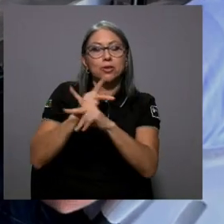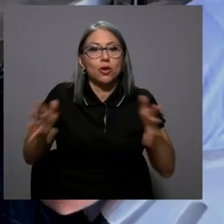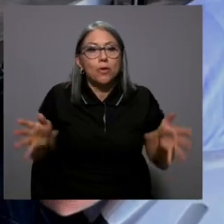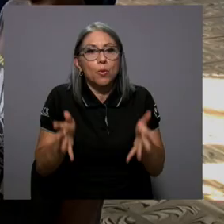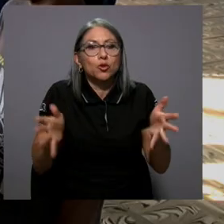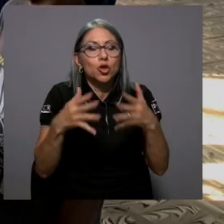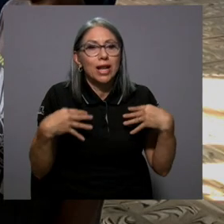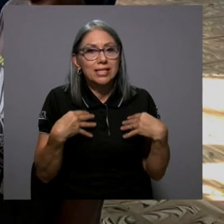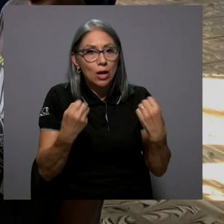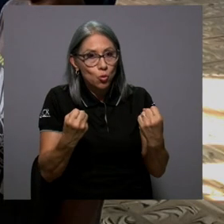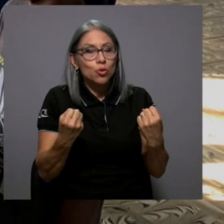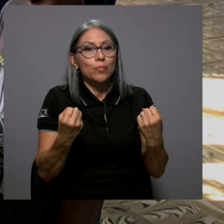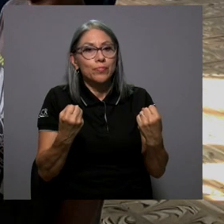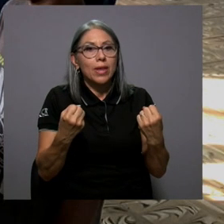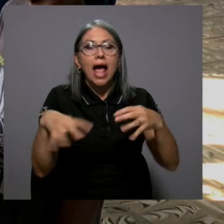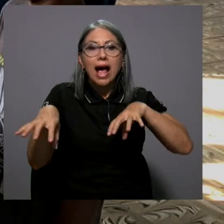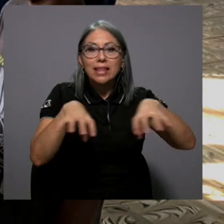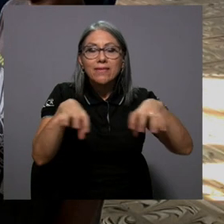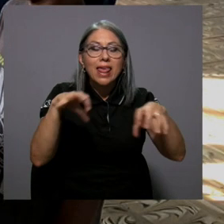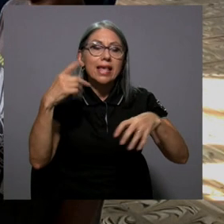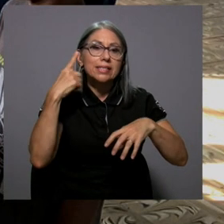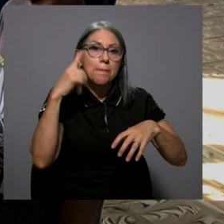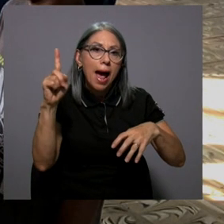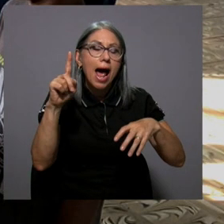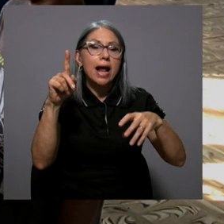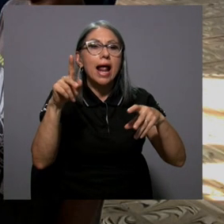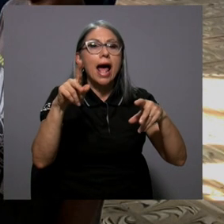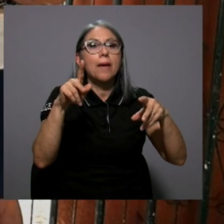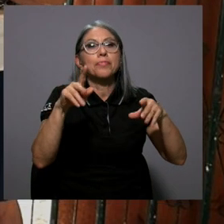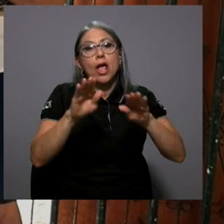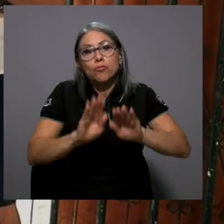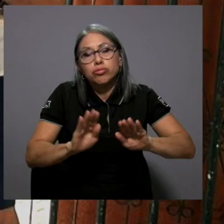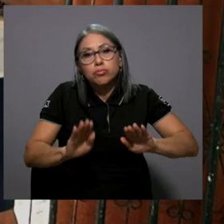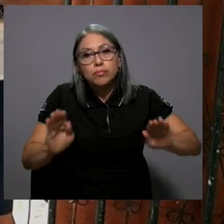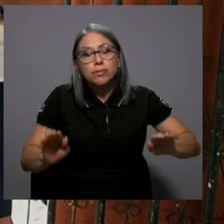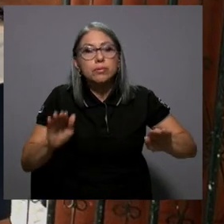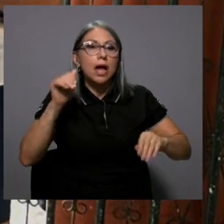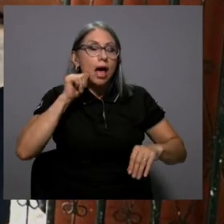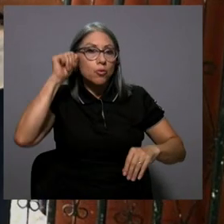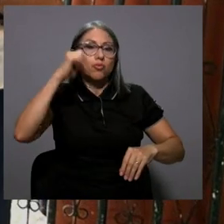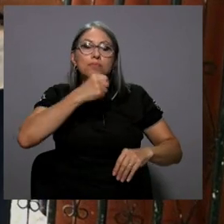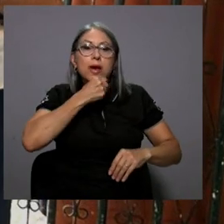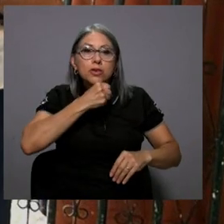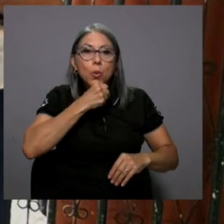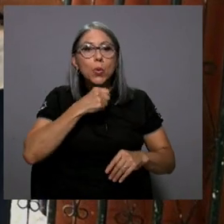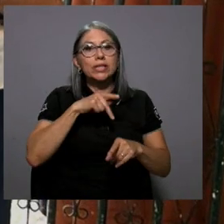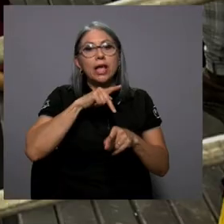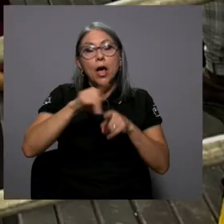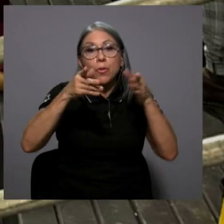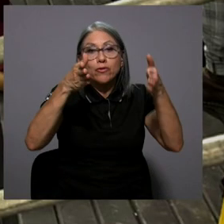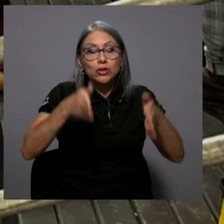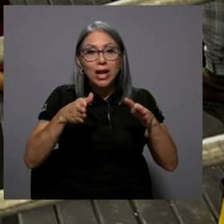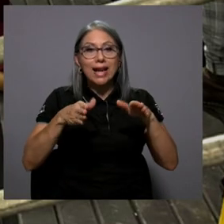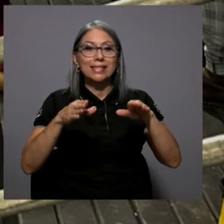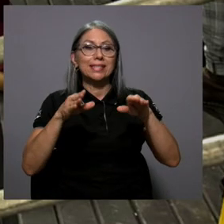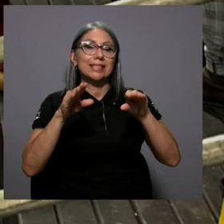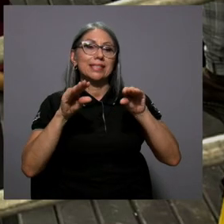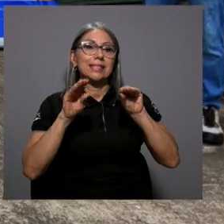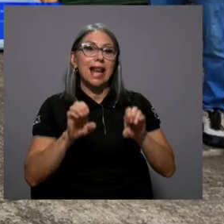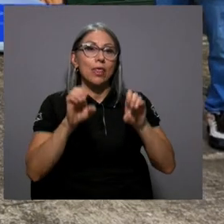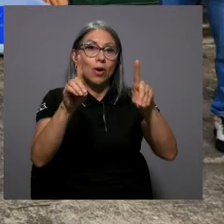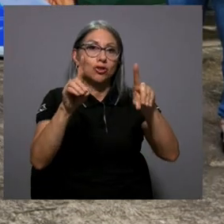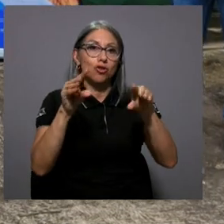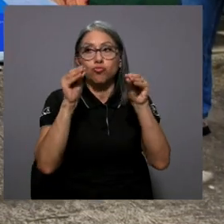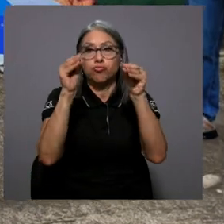de la salud, actividades para lo que son poblaciones infantiles, adultos mayores, profesionales de la educación,